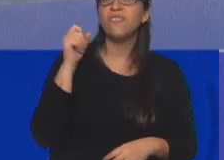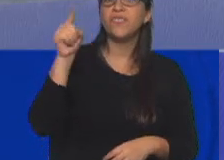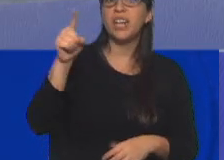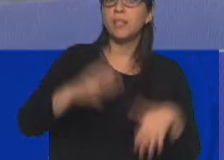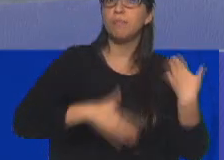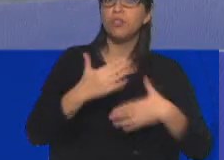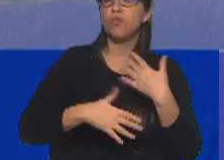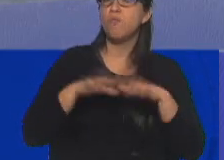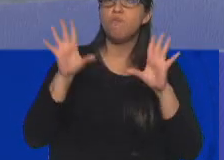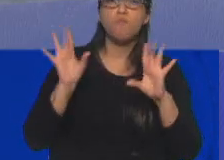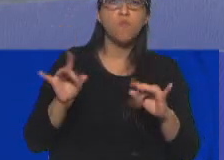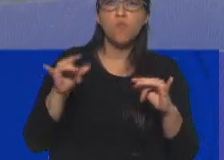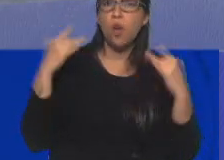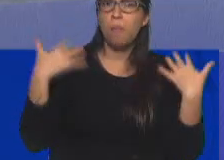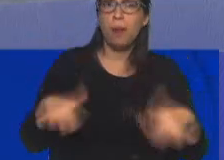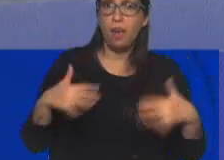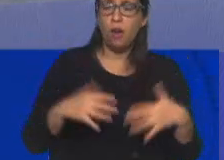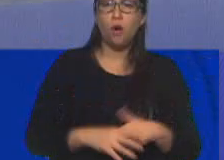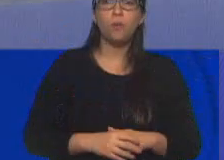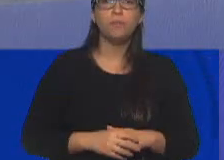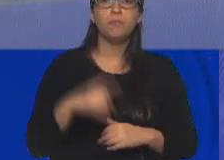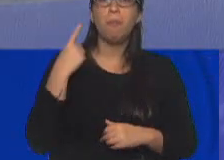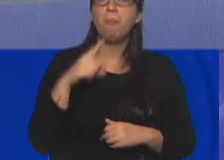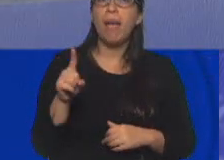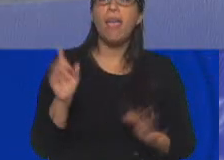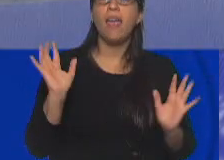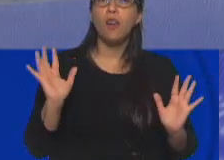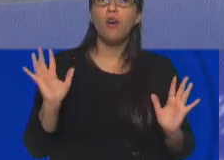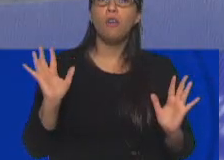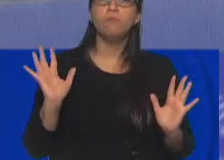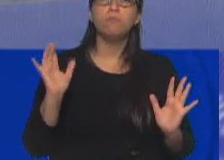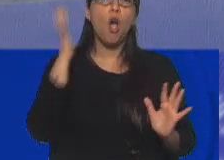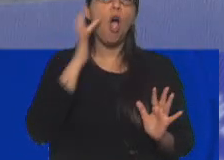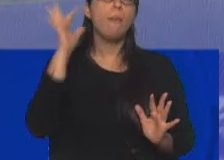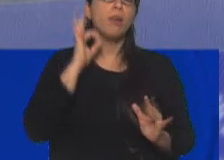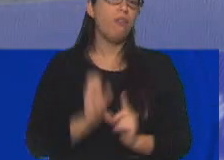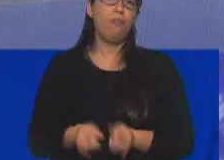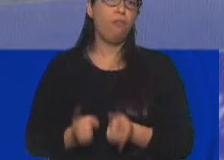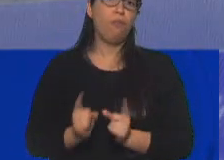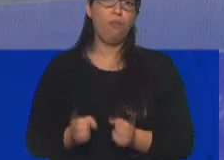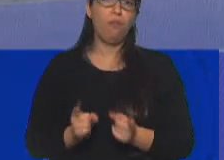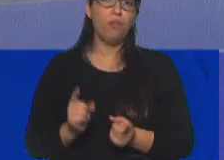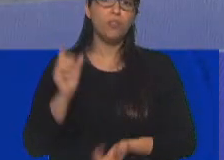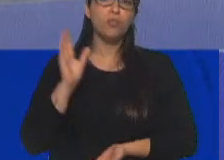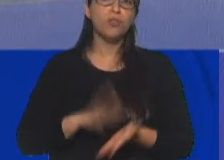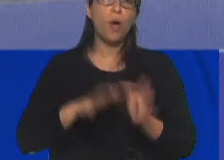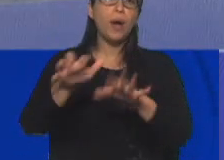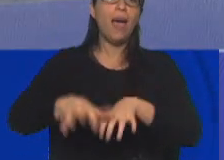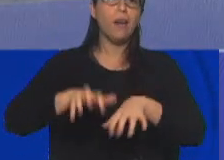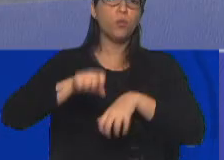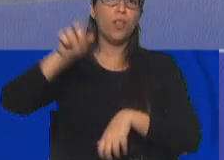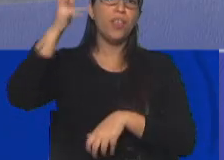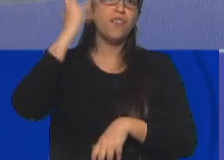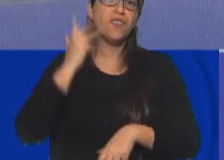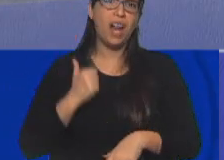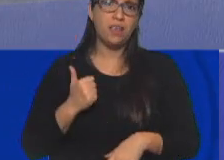muy complejo doméstico, pero no cambia la posición que tiene respecto de los agricultores franceses y el lobby